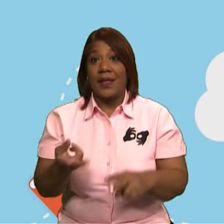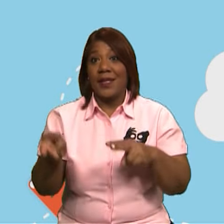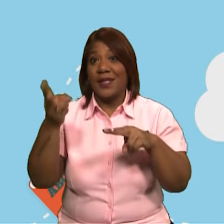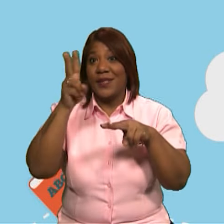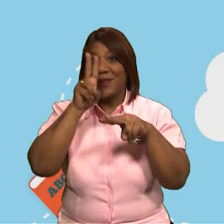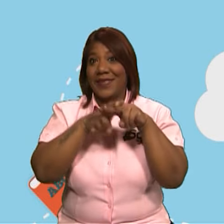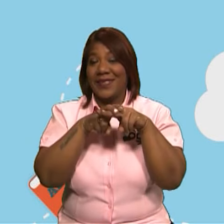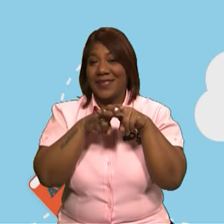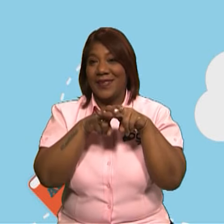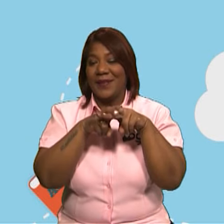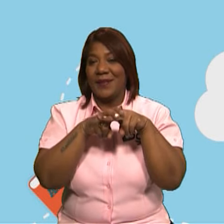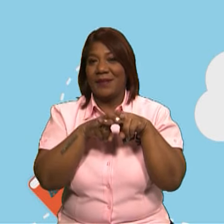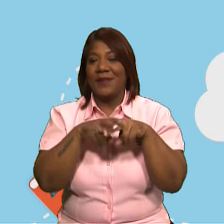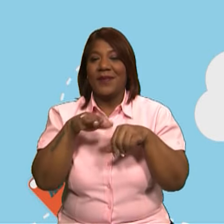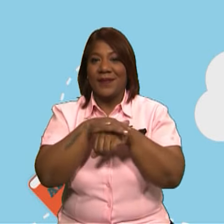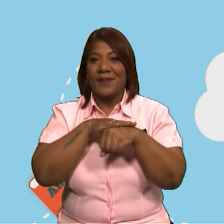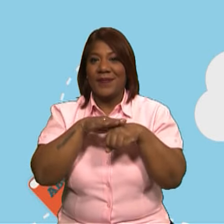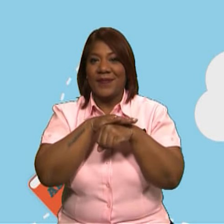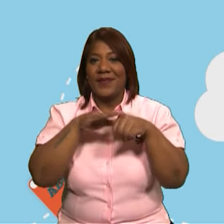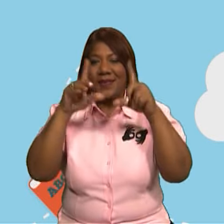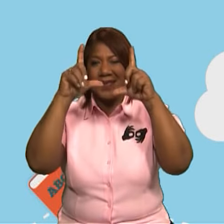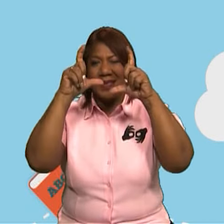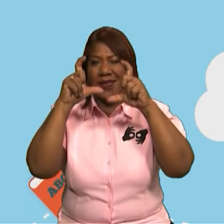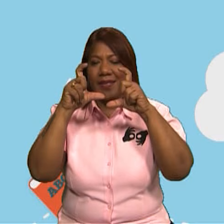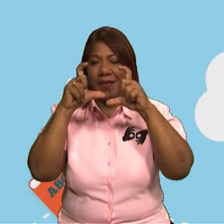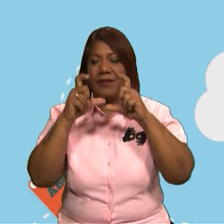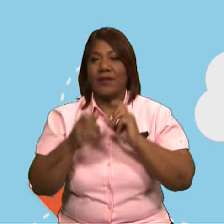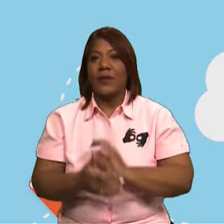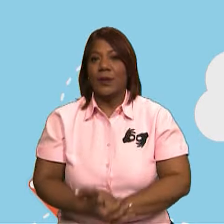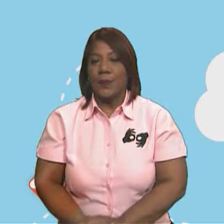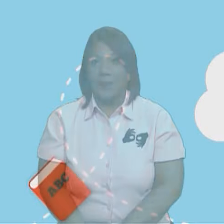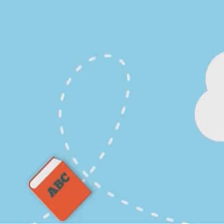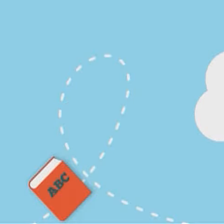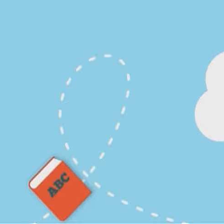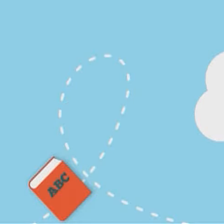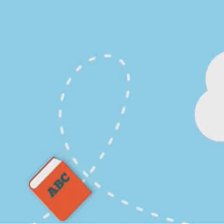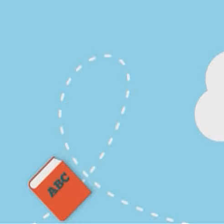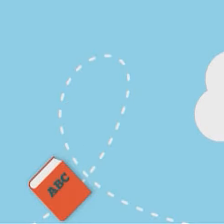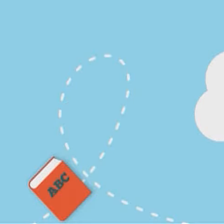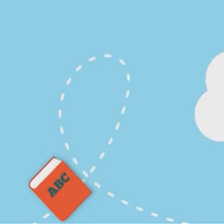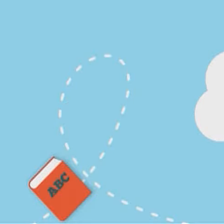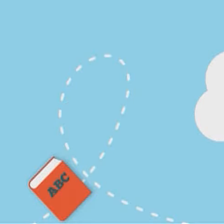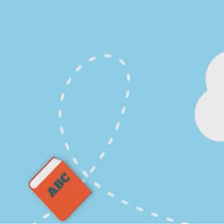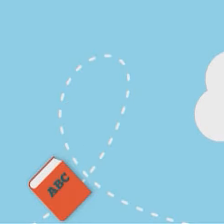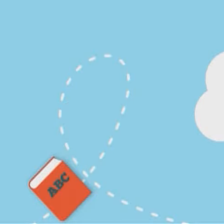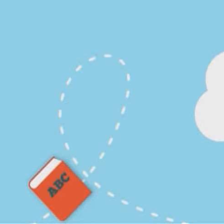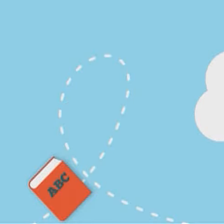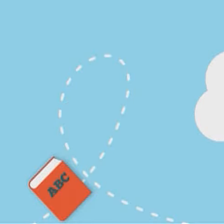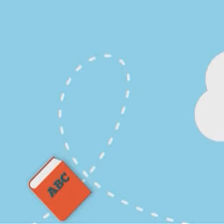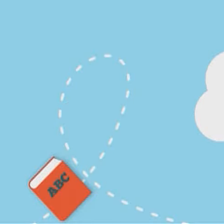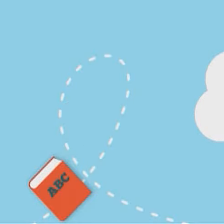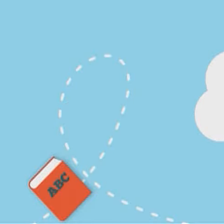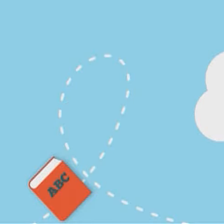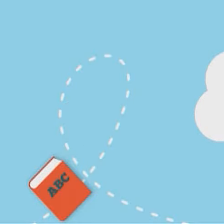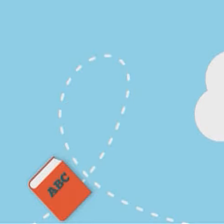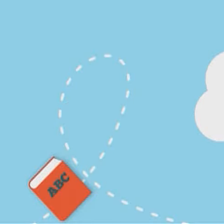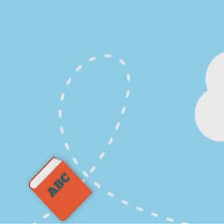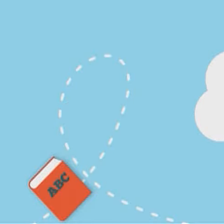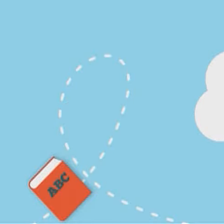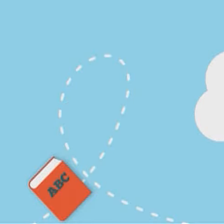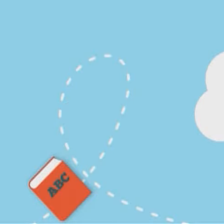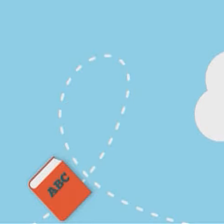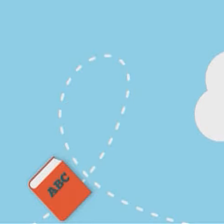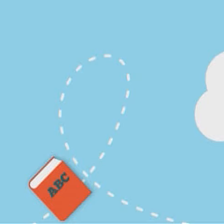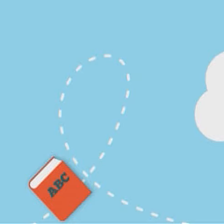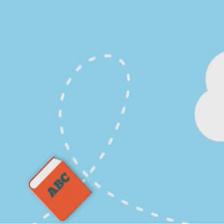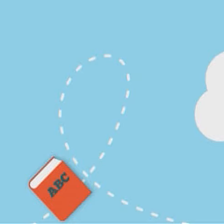Desafíate. Toma una captura de pantalla porque en el cuadro vamos a identificar el número que sobra. Ustedes